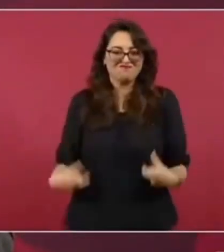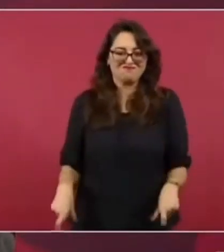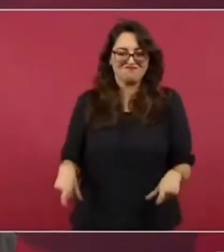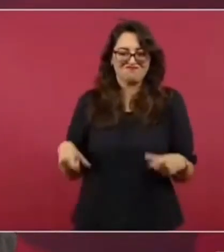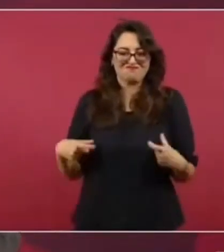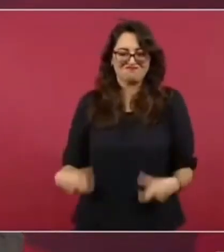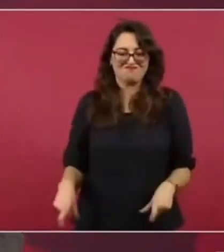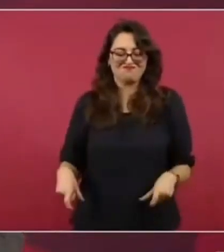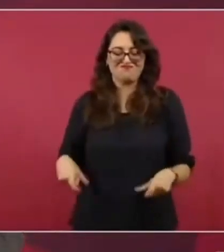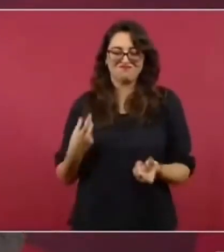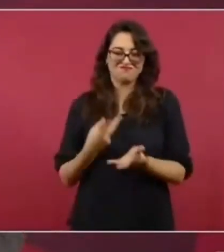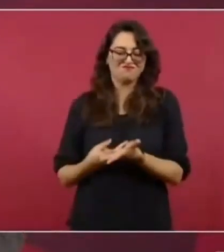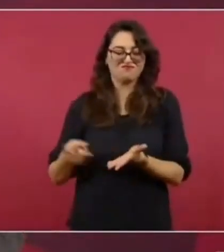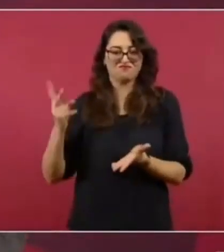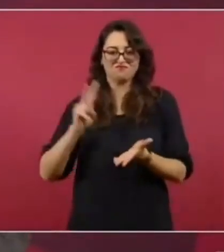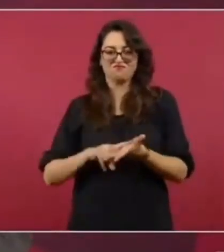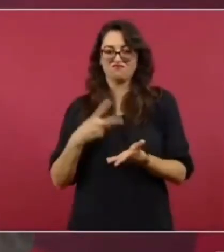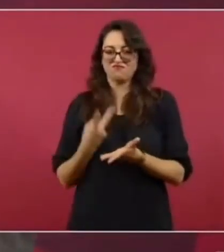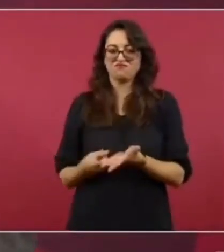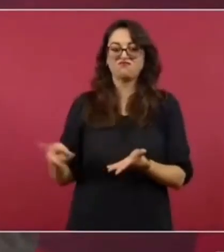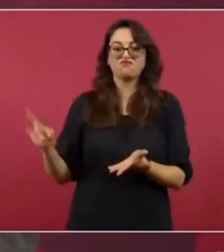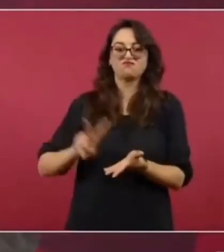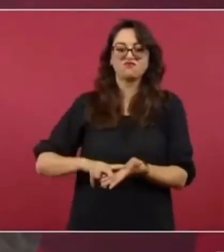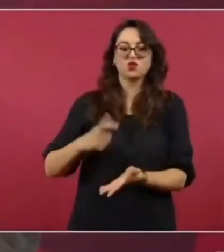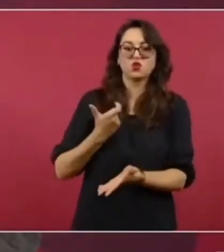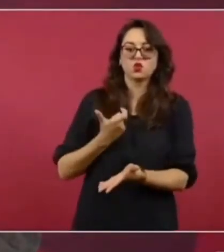4 o 5 veces más que yo.